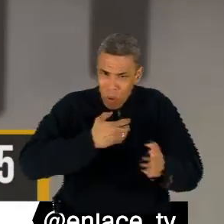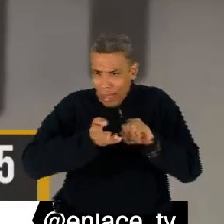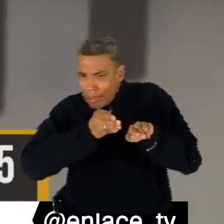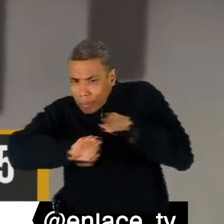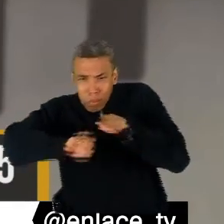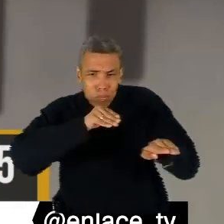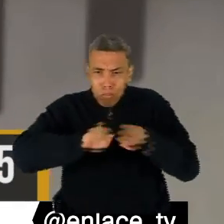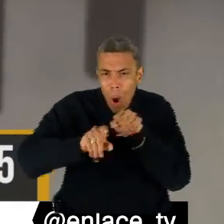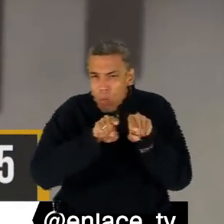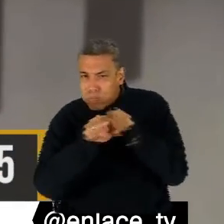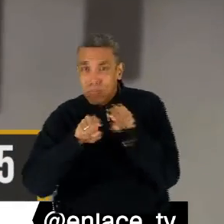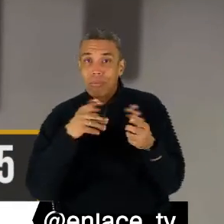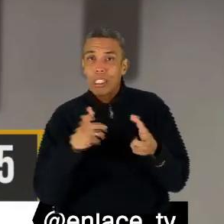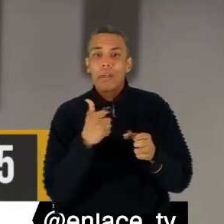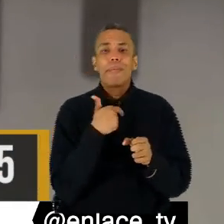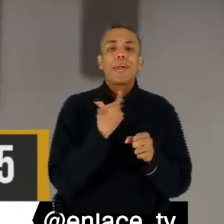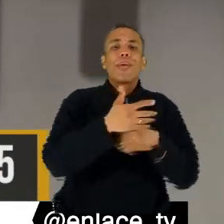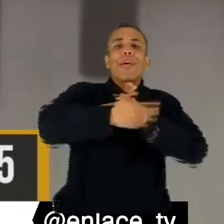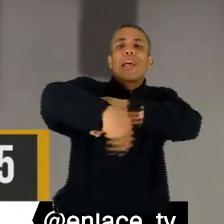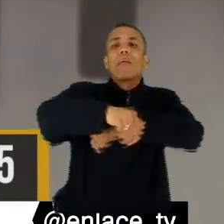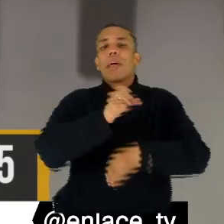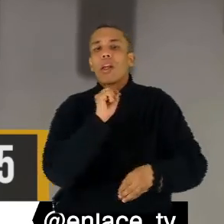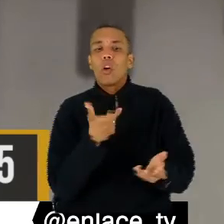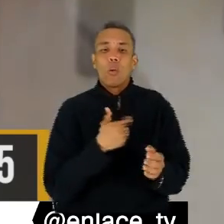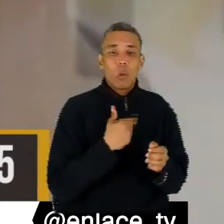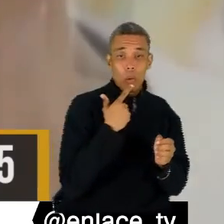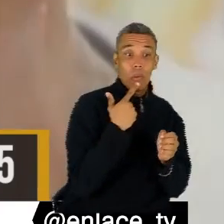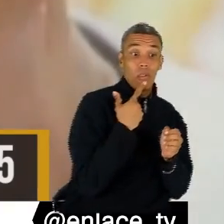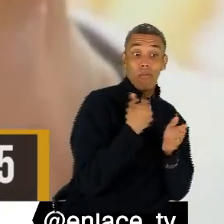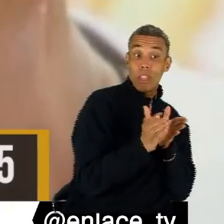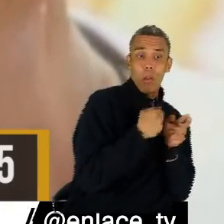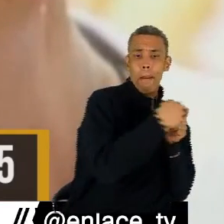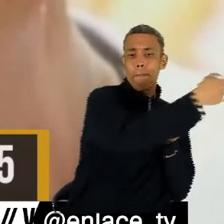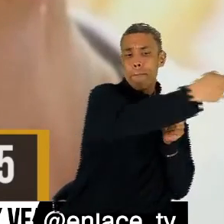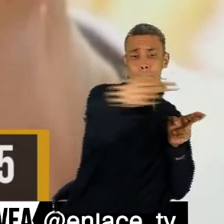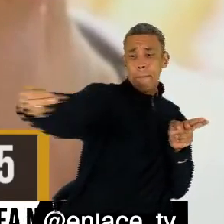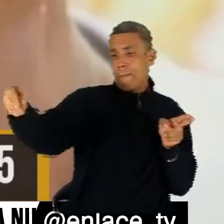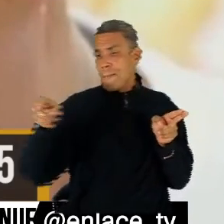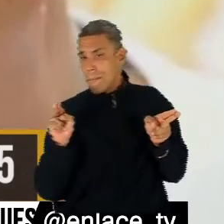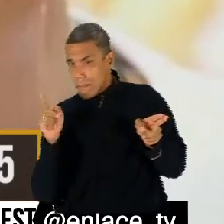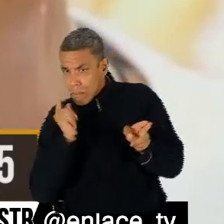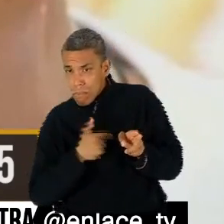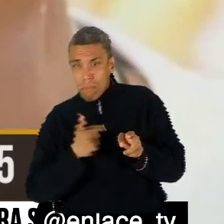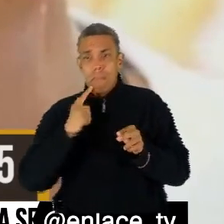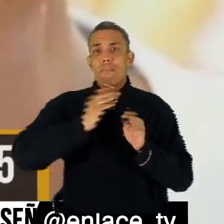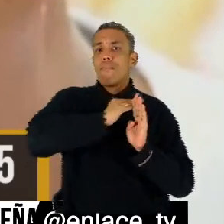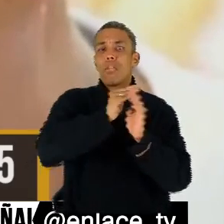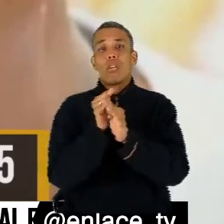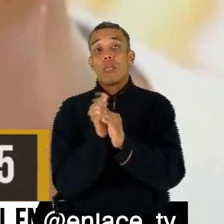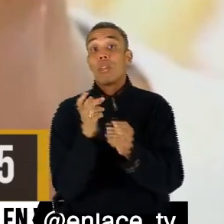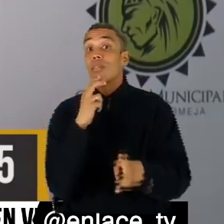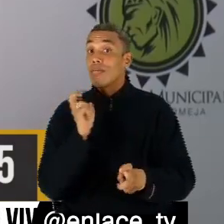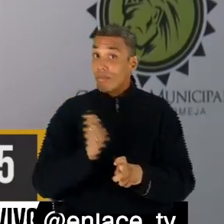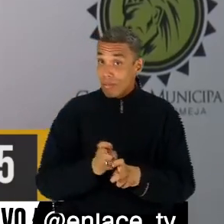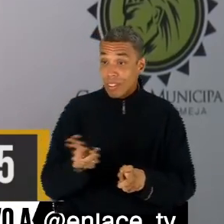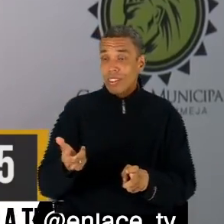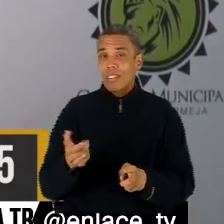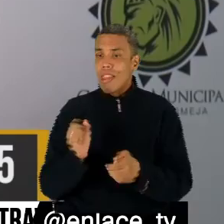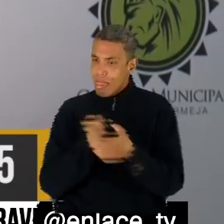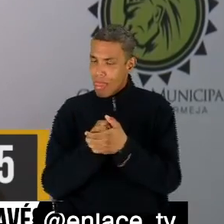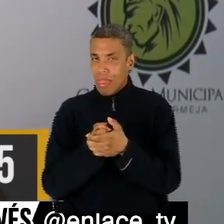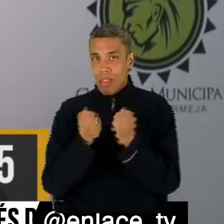de competencia del patinaje. Para la familia del comunicador social Raúl Meneses, esta iniciativa es un honor. Siguió en la lucha hasta